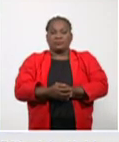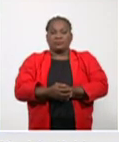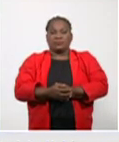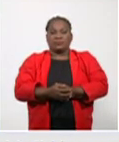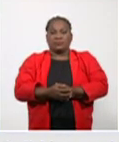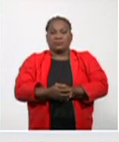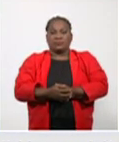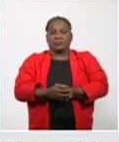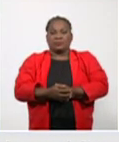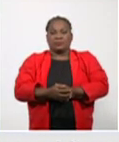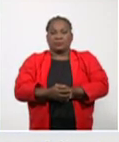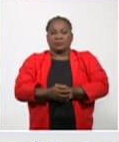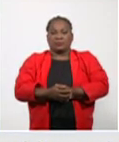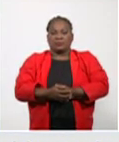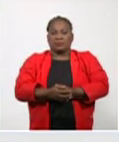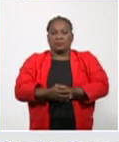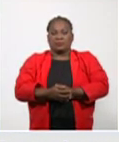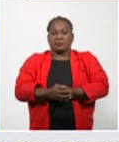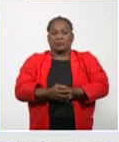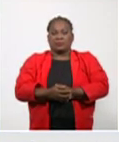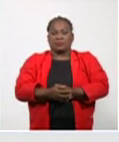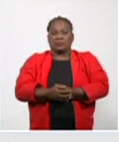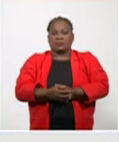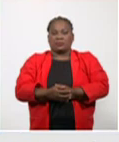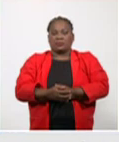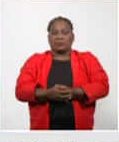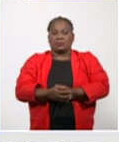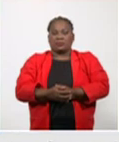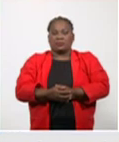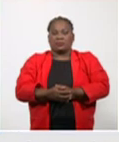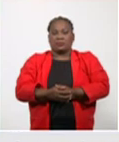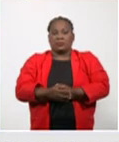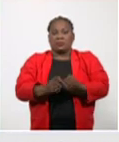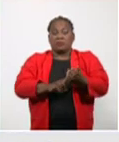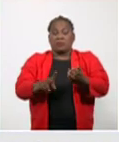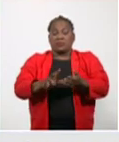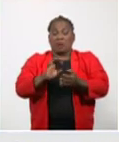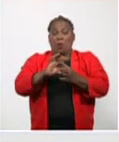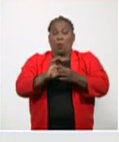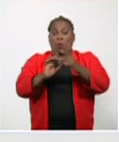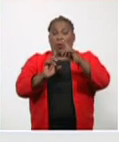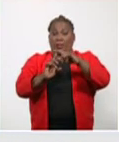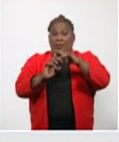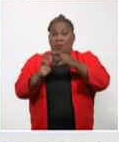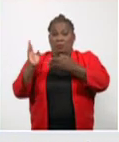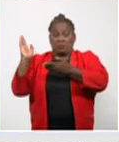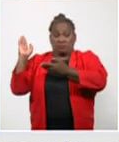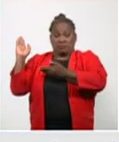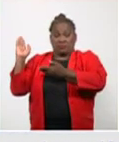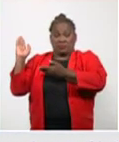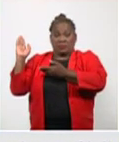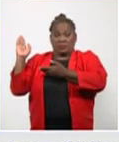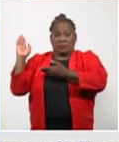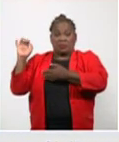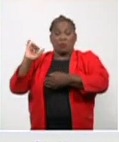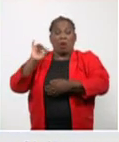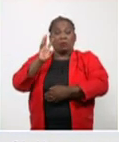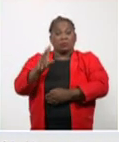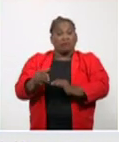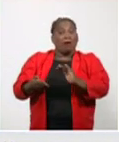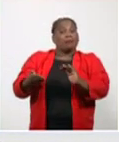con 1 cada uno. Y en la provincia de Guantánamo pues se confirman también una cifra